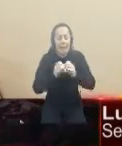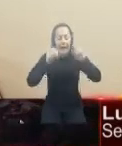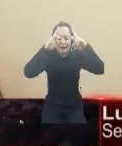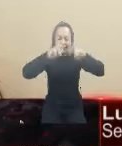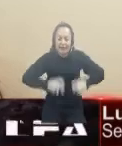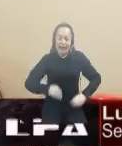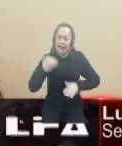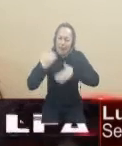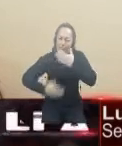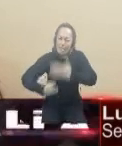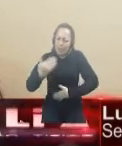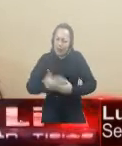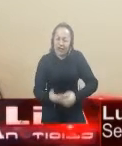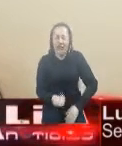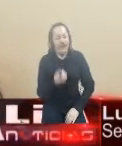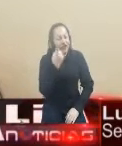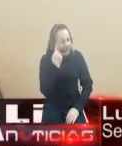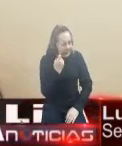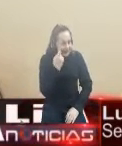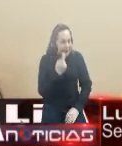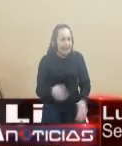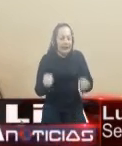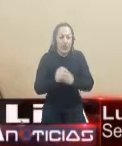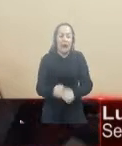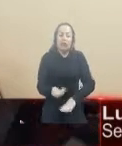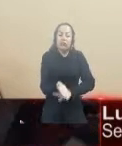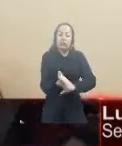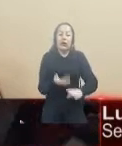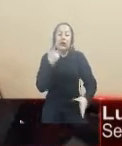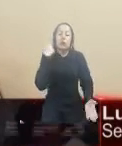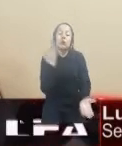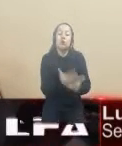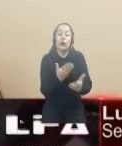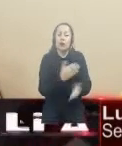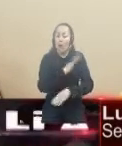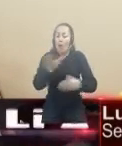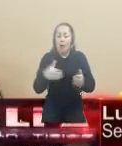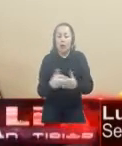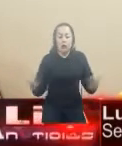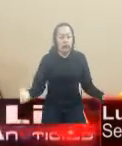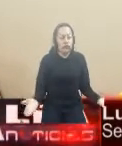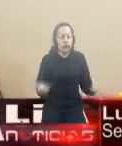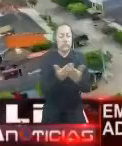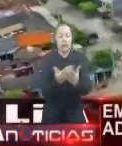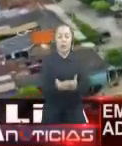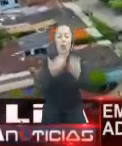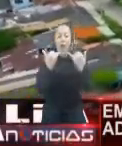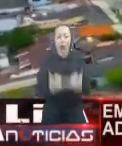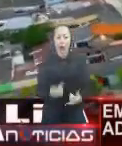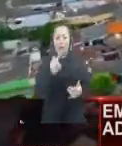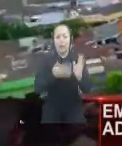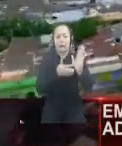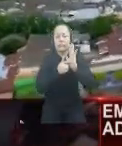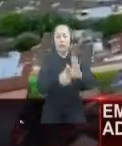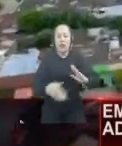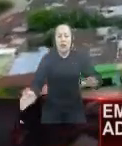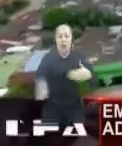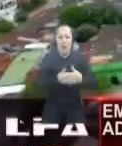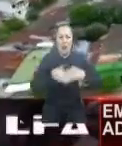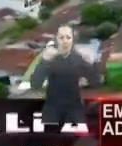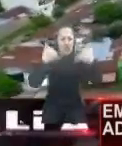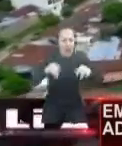el proceso. Sin embargo, pues hemos solicitado a ellos que dejen todo lo que tienen al día de hoy ya cerrado y